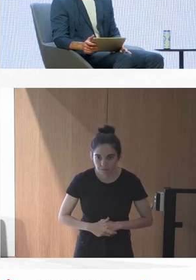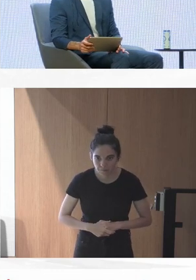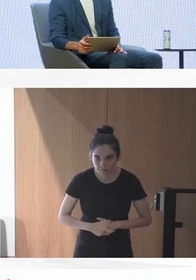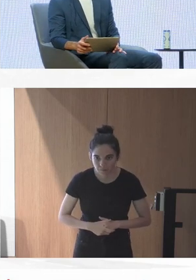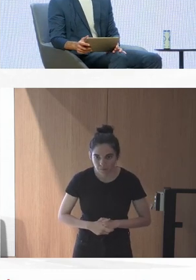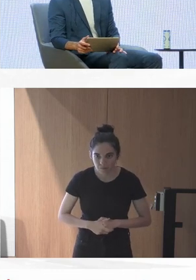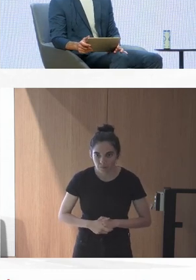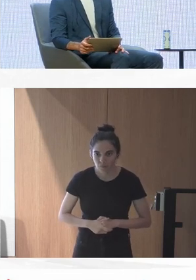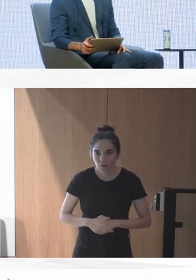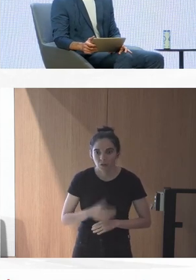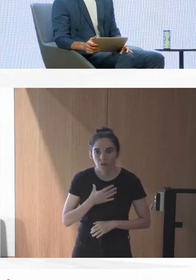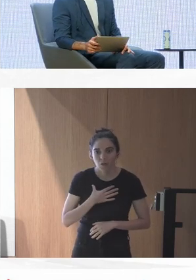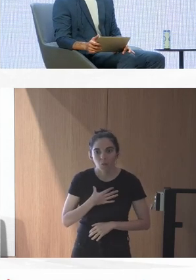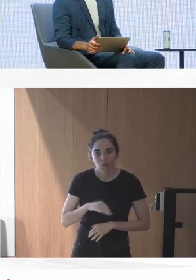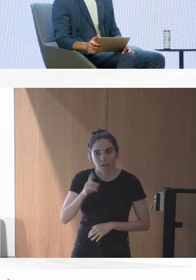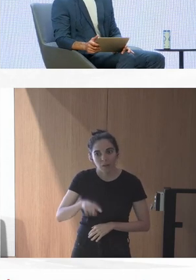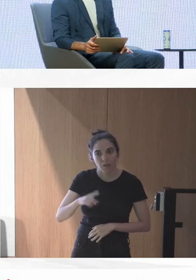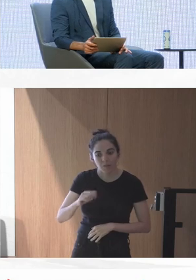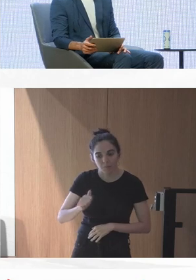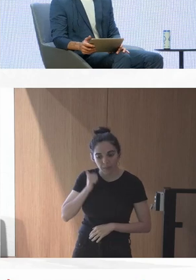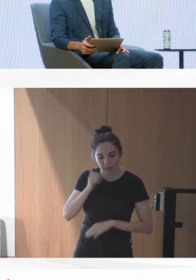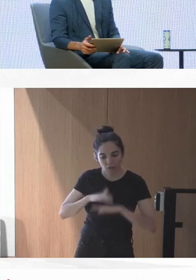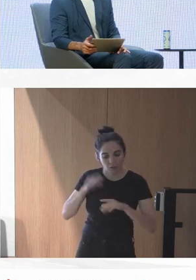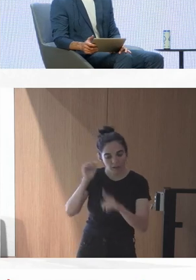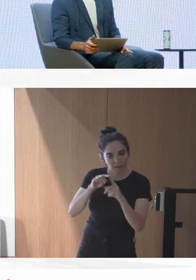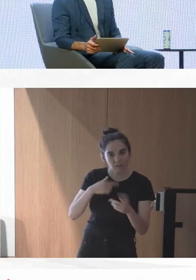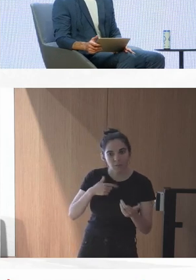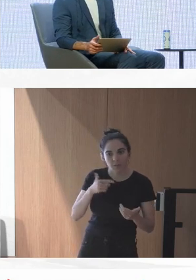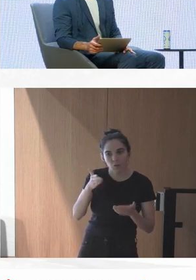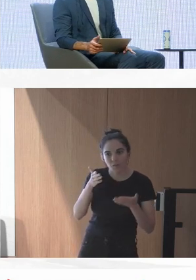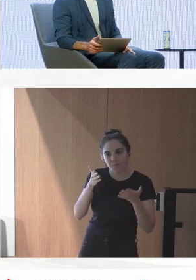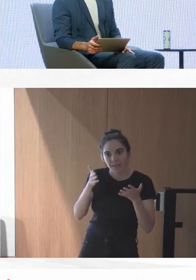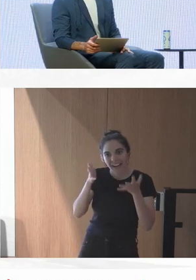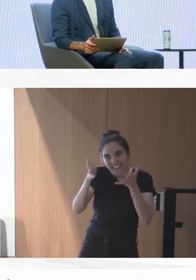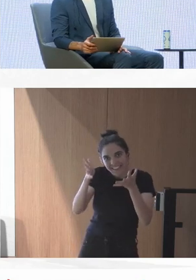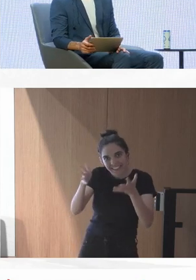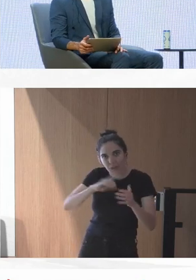y también puede ser una oportunidad para mejorar la asistencia legal,